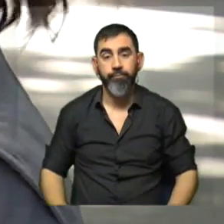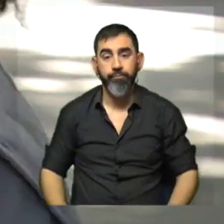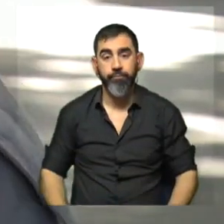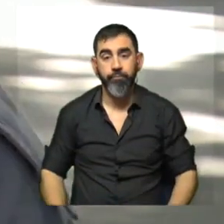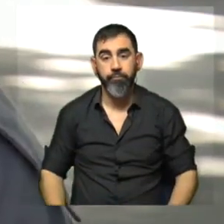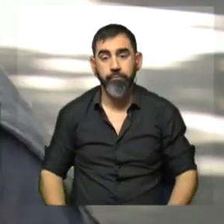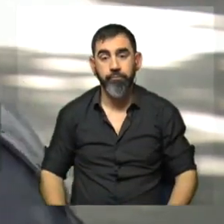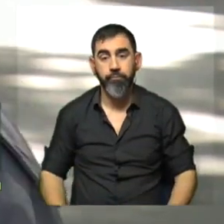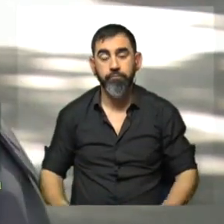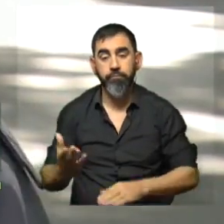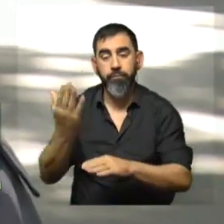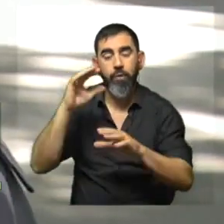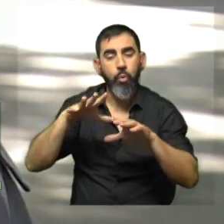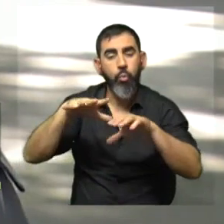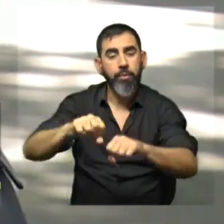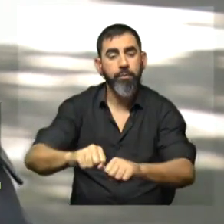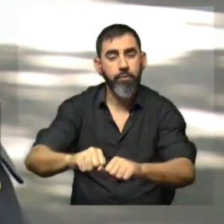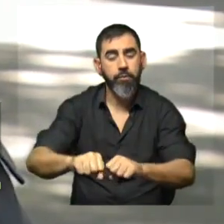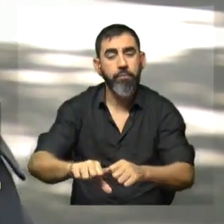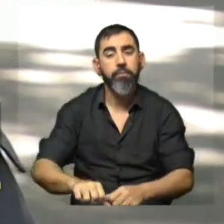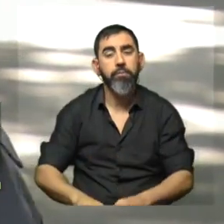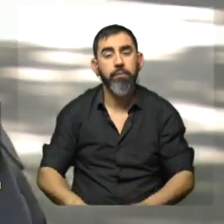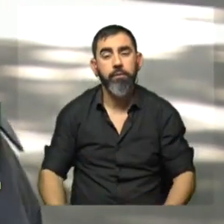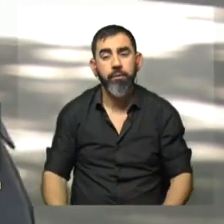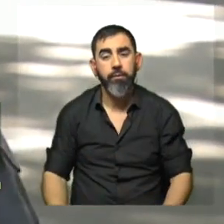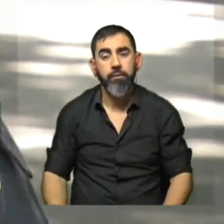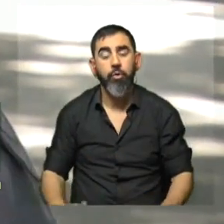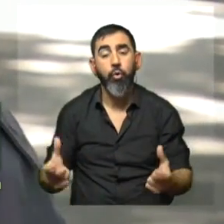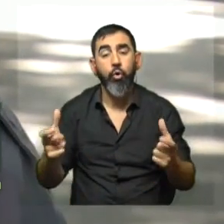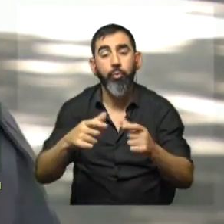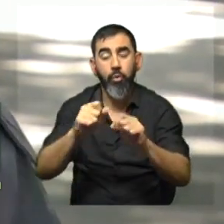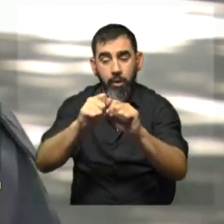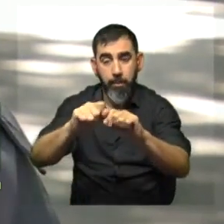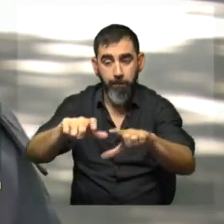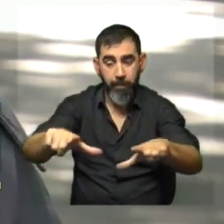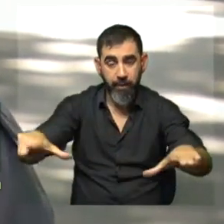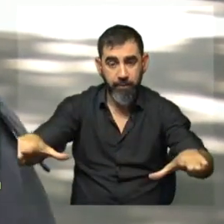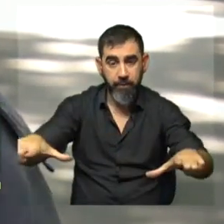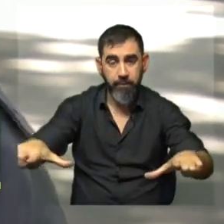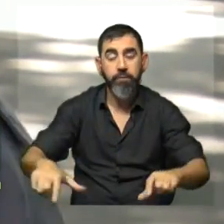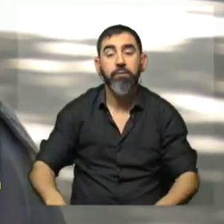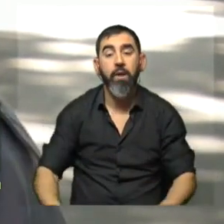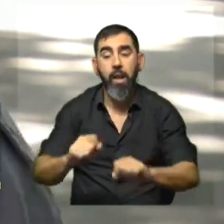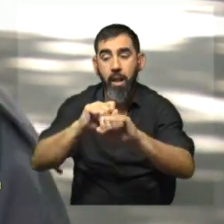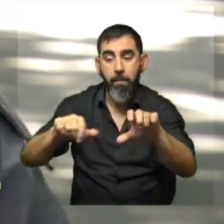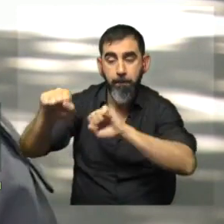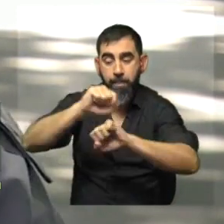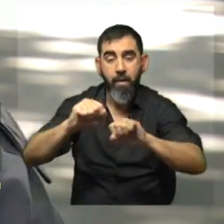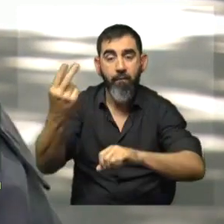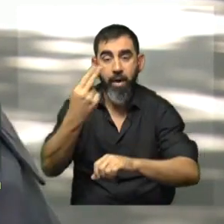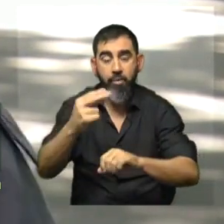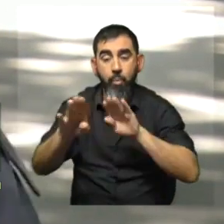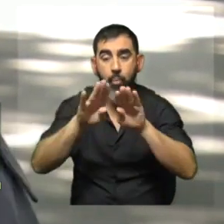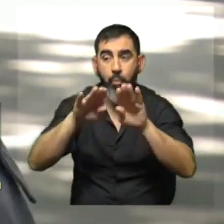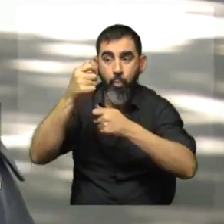Ocupaciones pasadas se vio tipo, que hubo una comisión limpieza que tipo, no solo además de limpiar los baños, puso